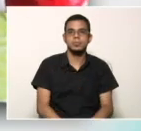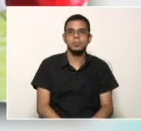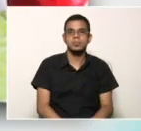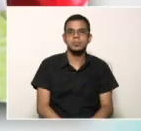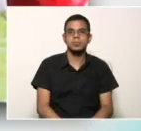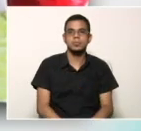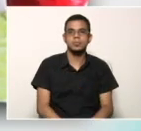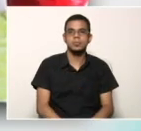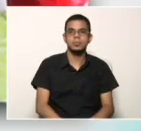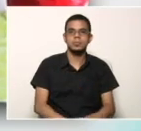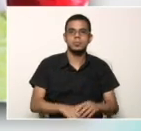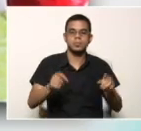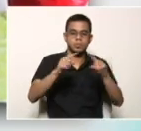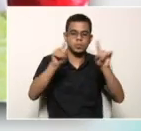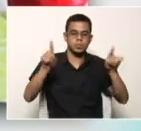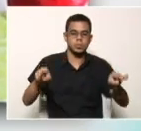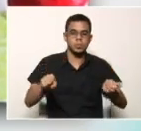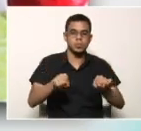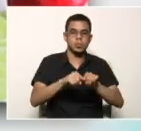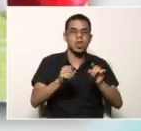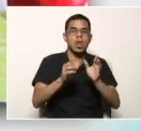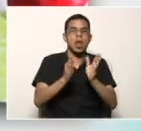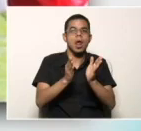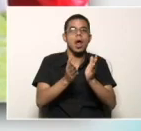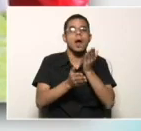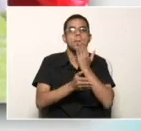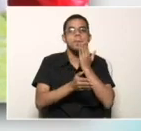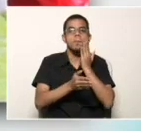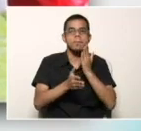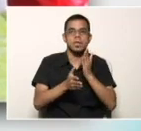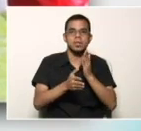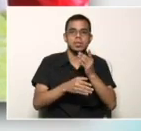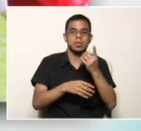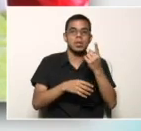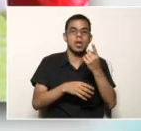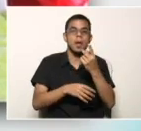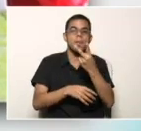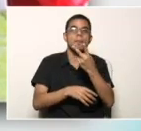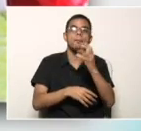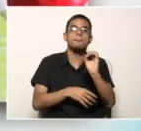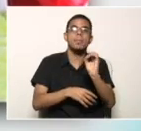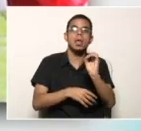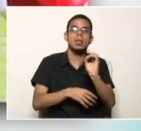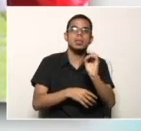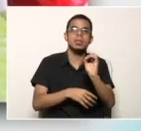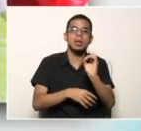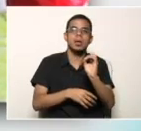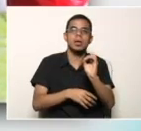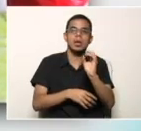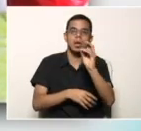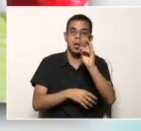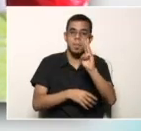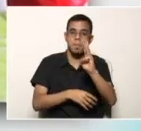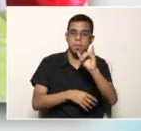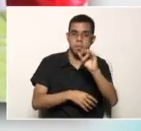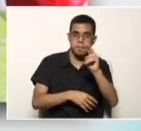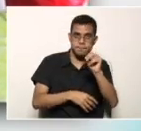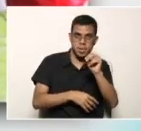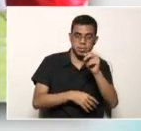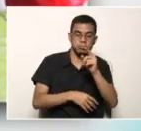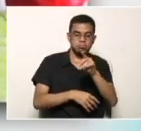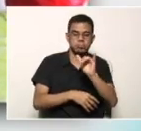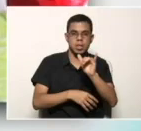madre de 20 pin, voy a retirar los 4 pin para poder